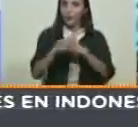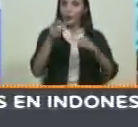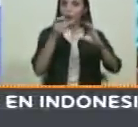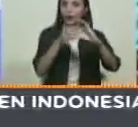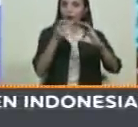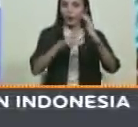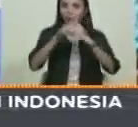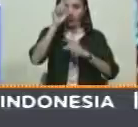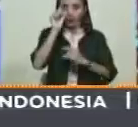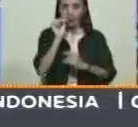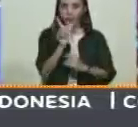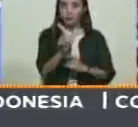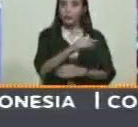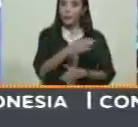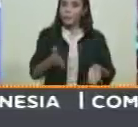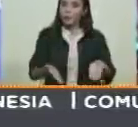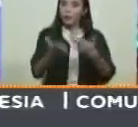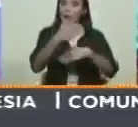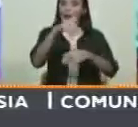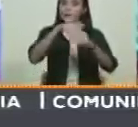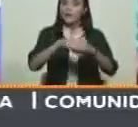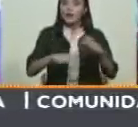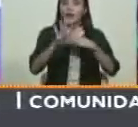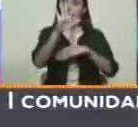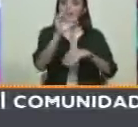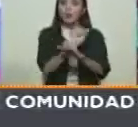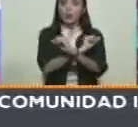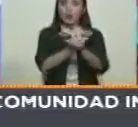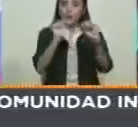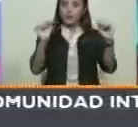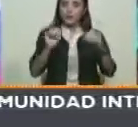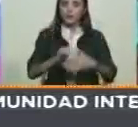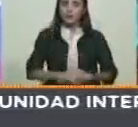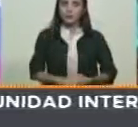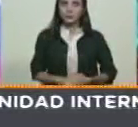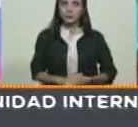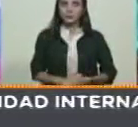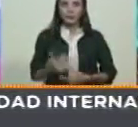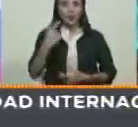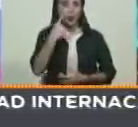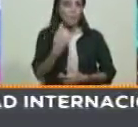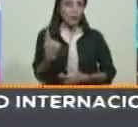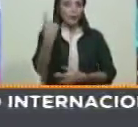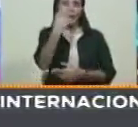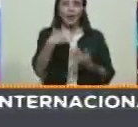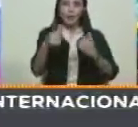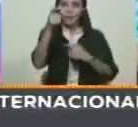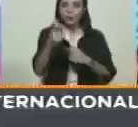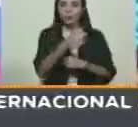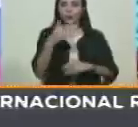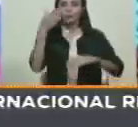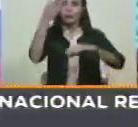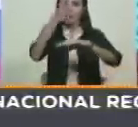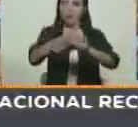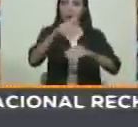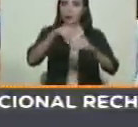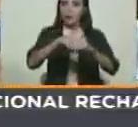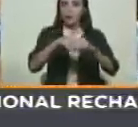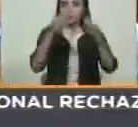vamos a ir a votar a las 5 de la mañana vamos a hacer los primeros en salir a votar